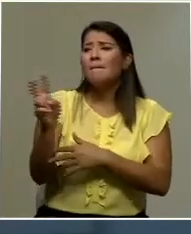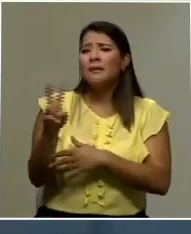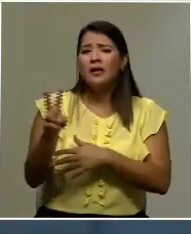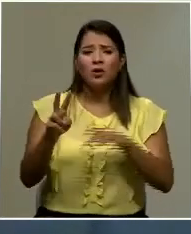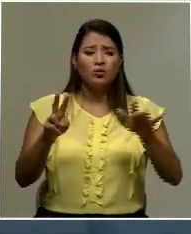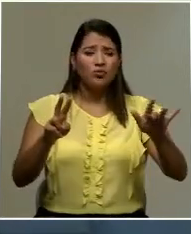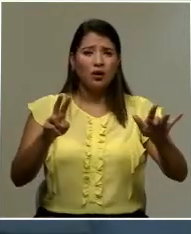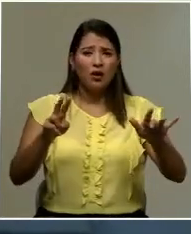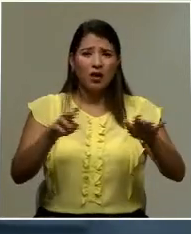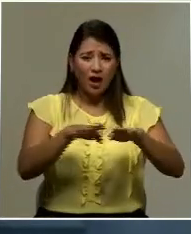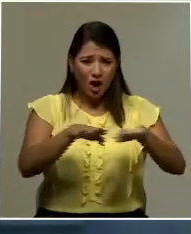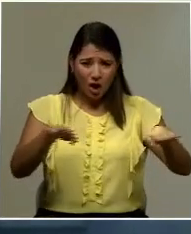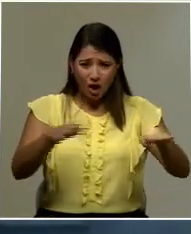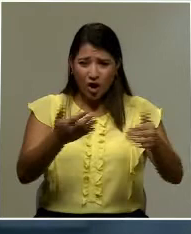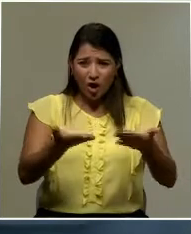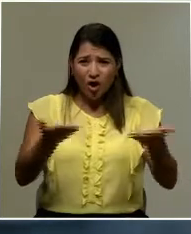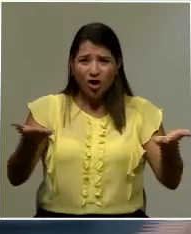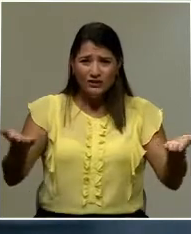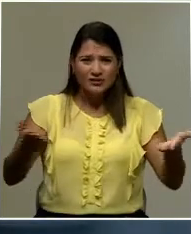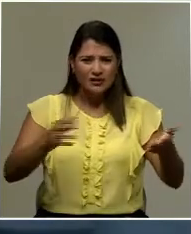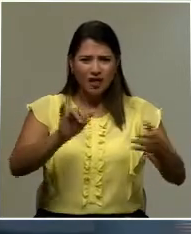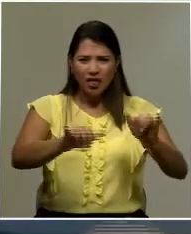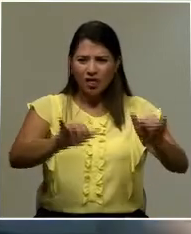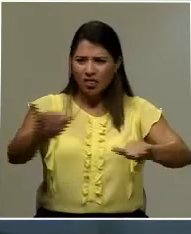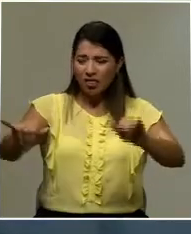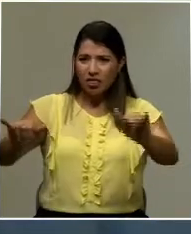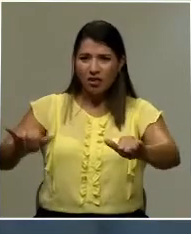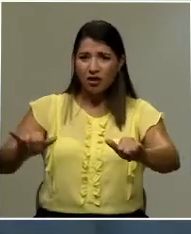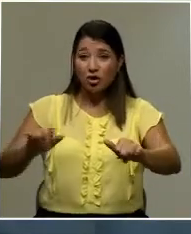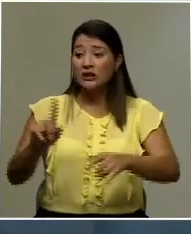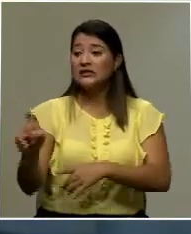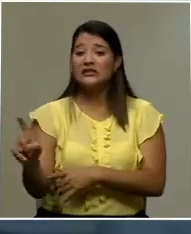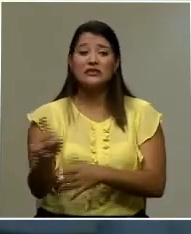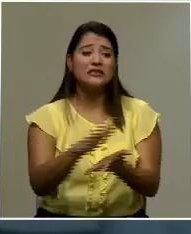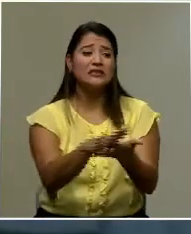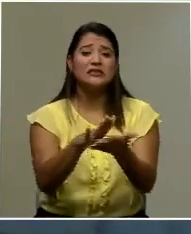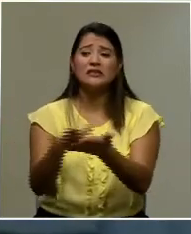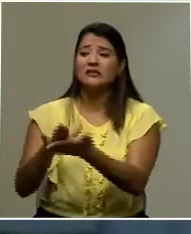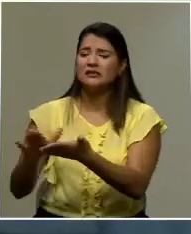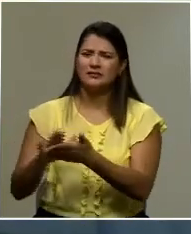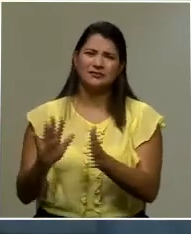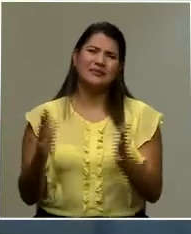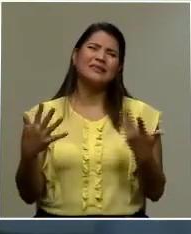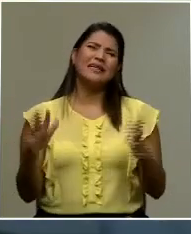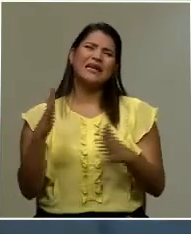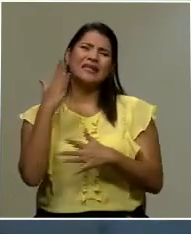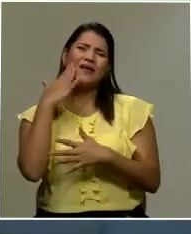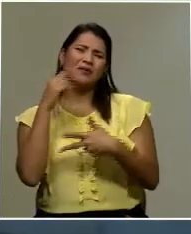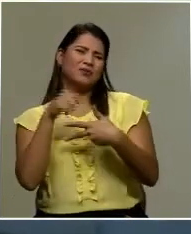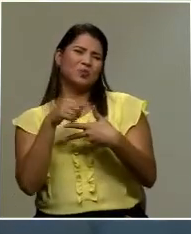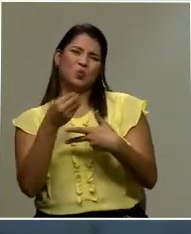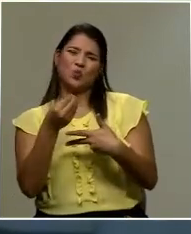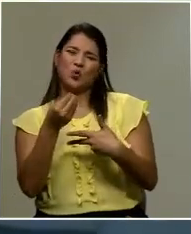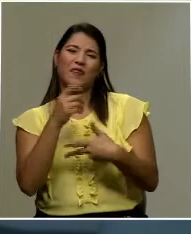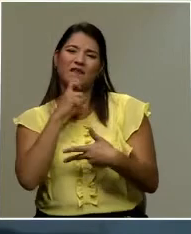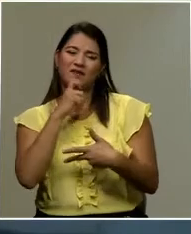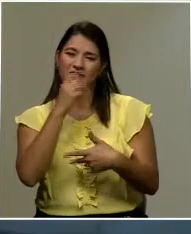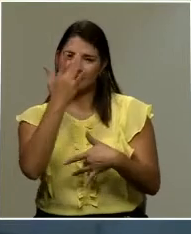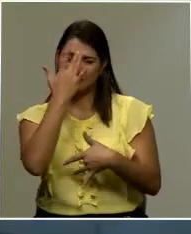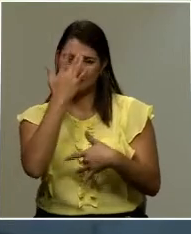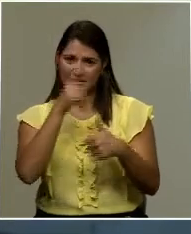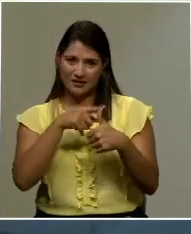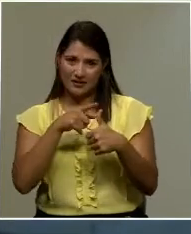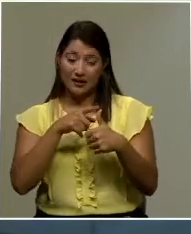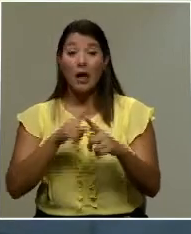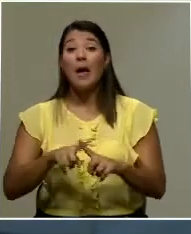a desinfectar todo y nos metieron el miedo en el cuerpo, ¿no? Pero ahora sabemos que por superficies es muy difícil contagiarse. Sin embargo, se